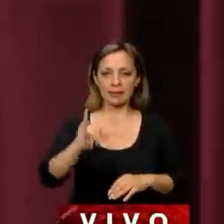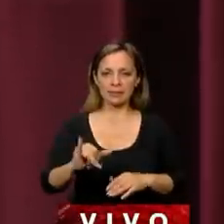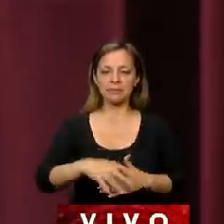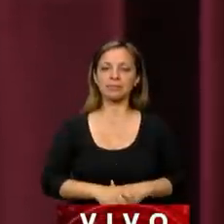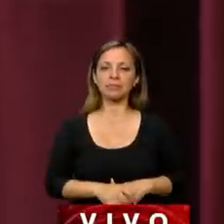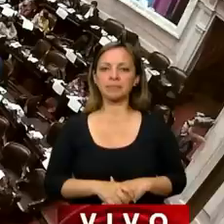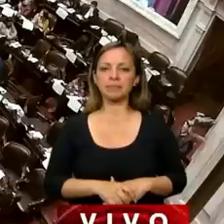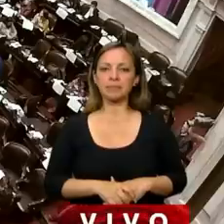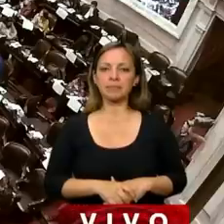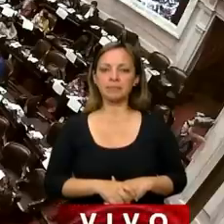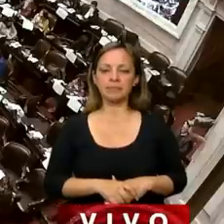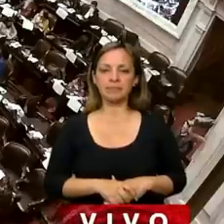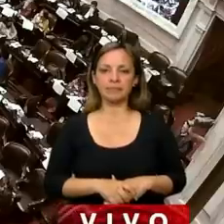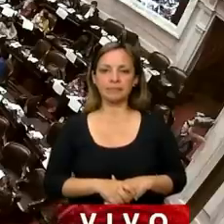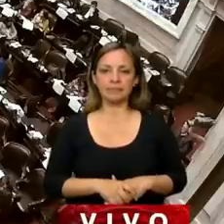palabra.